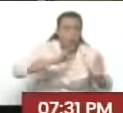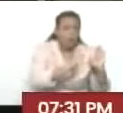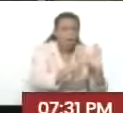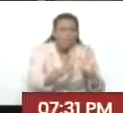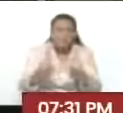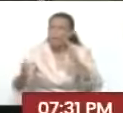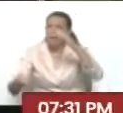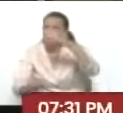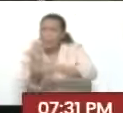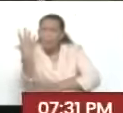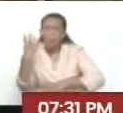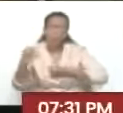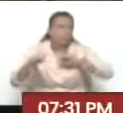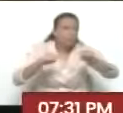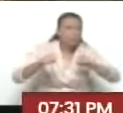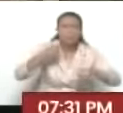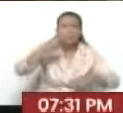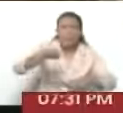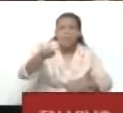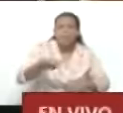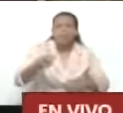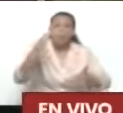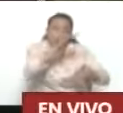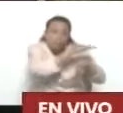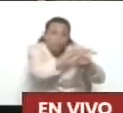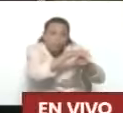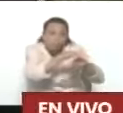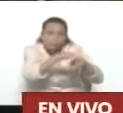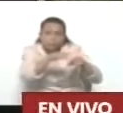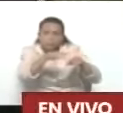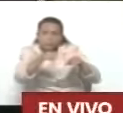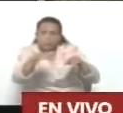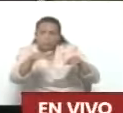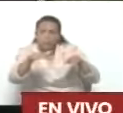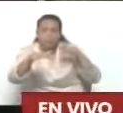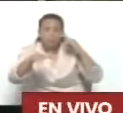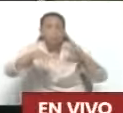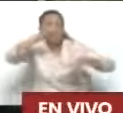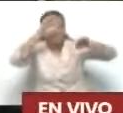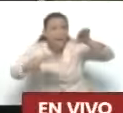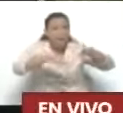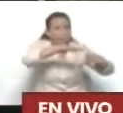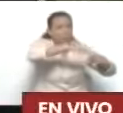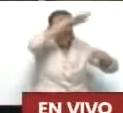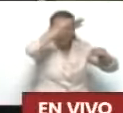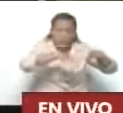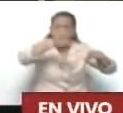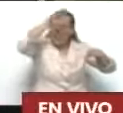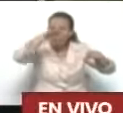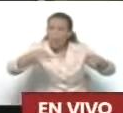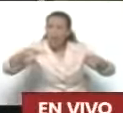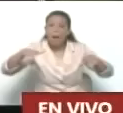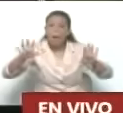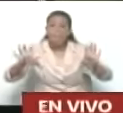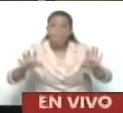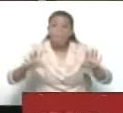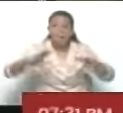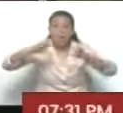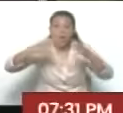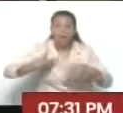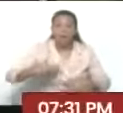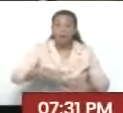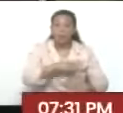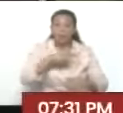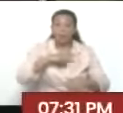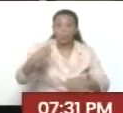ahí en el partido político y otra vez extiende su emancipación. Pero otra vez cuando cae la Unión Soviética, cuando